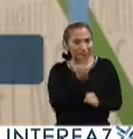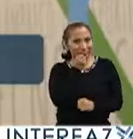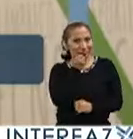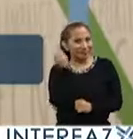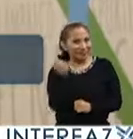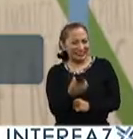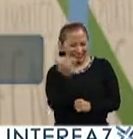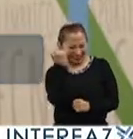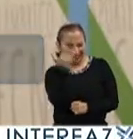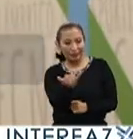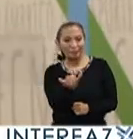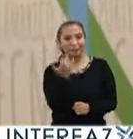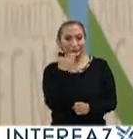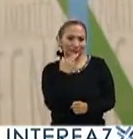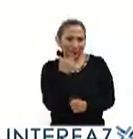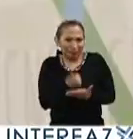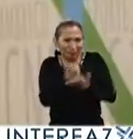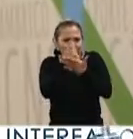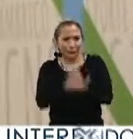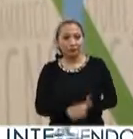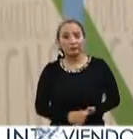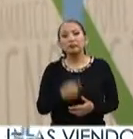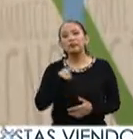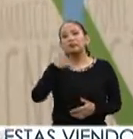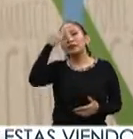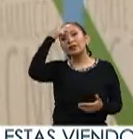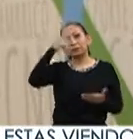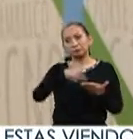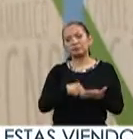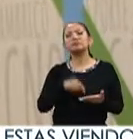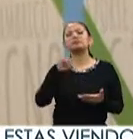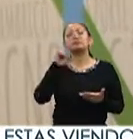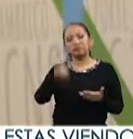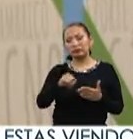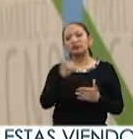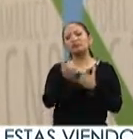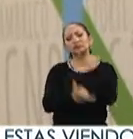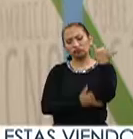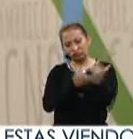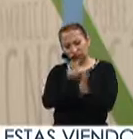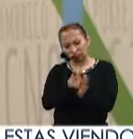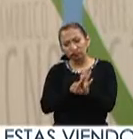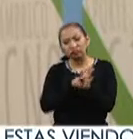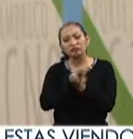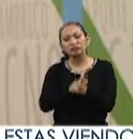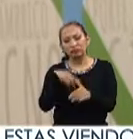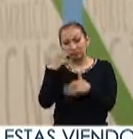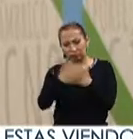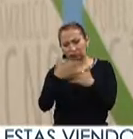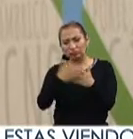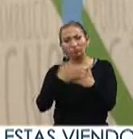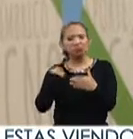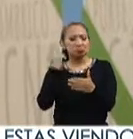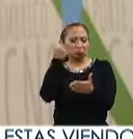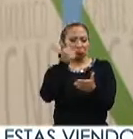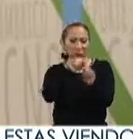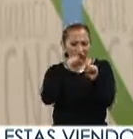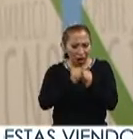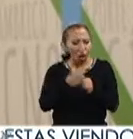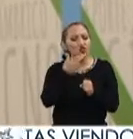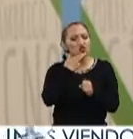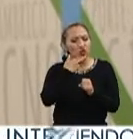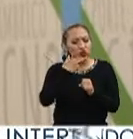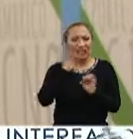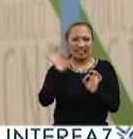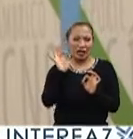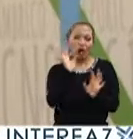que funciona. Yo creo que sí, los videojuegos de alguna manera van a entrar en las aulas. Yo creo que si